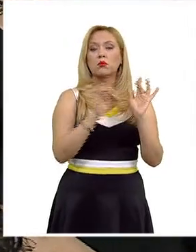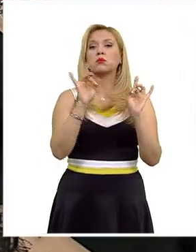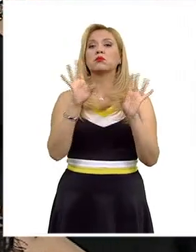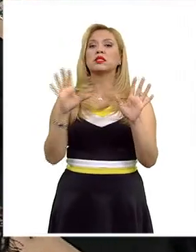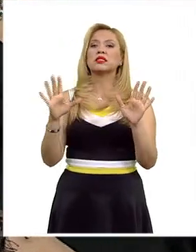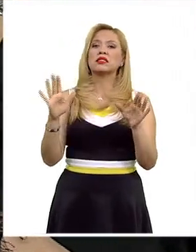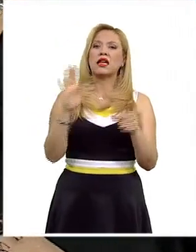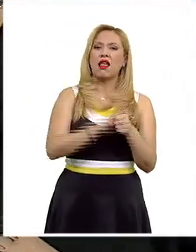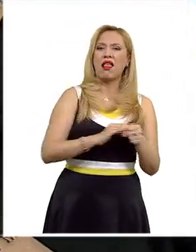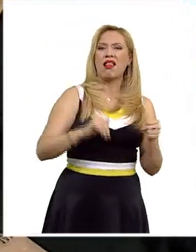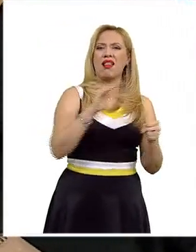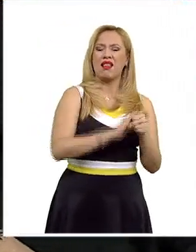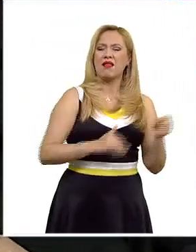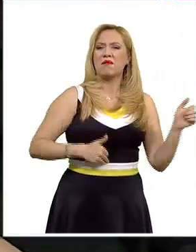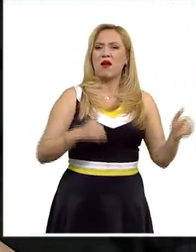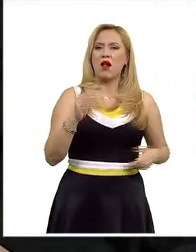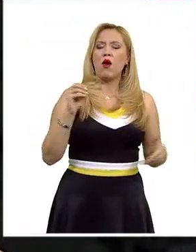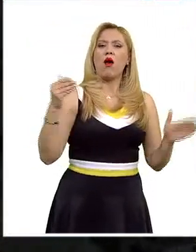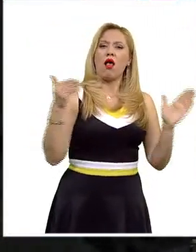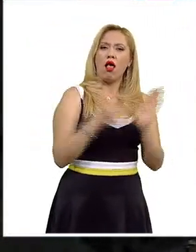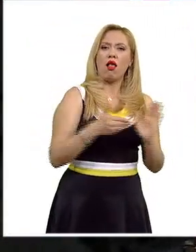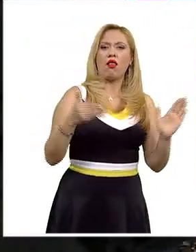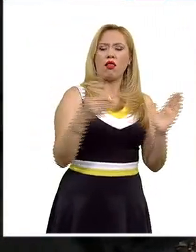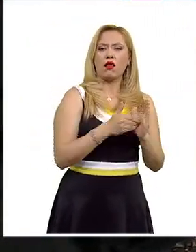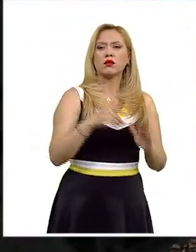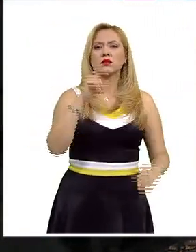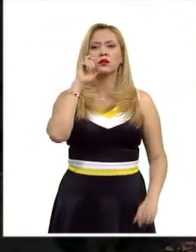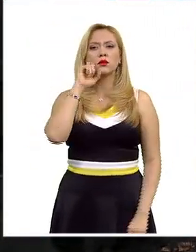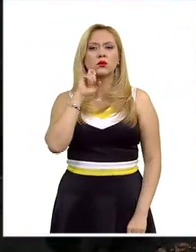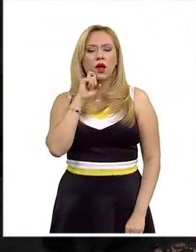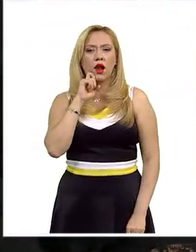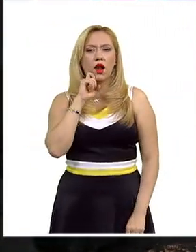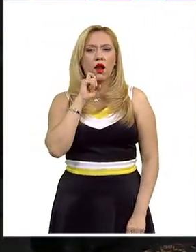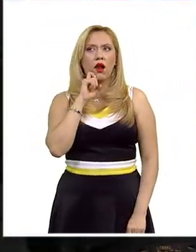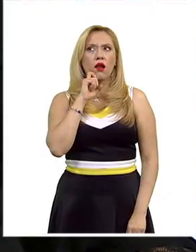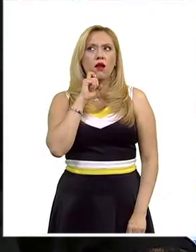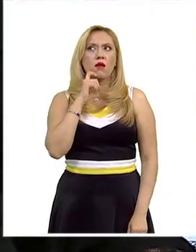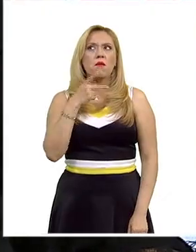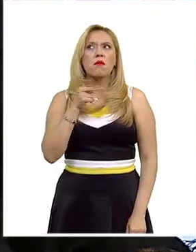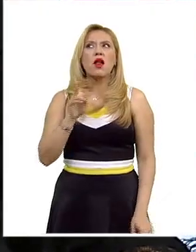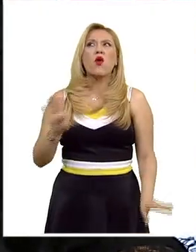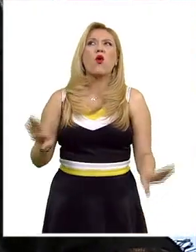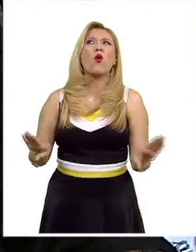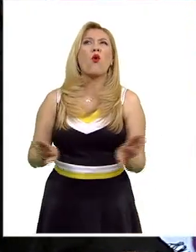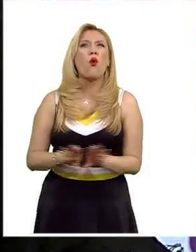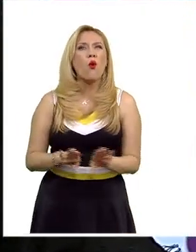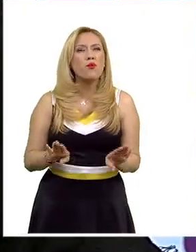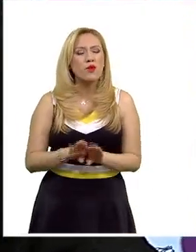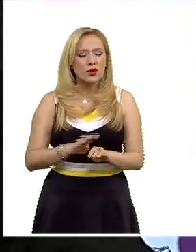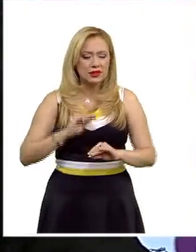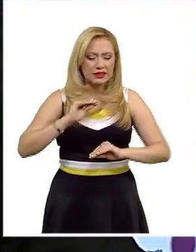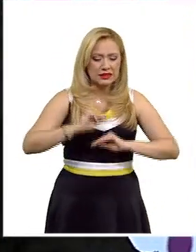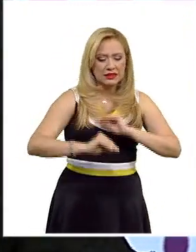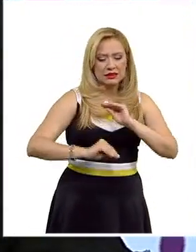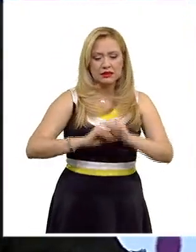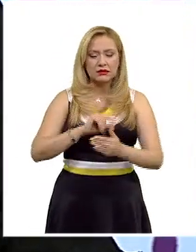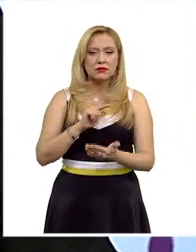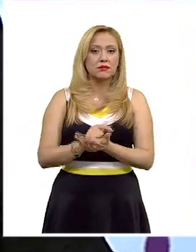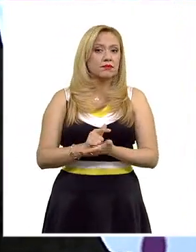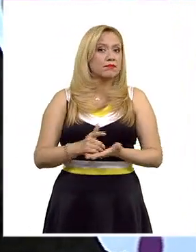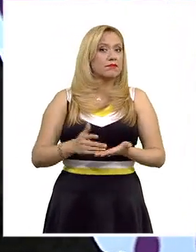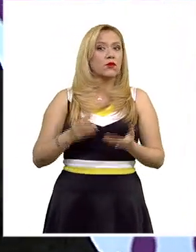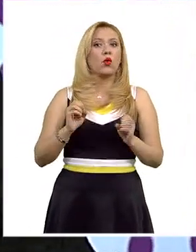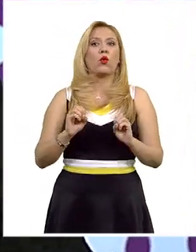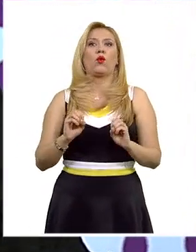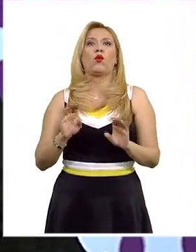sexual, pero lo que está haciendo falta en esa parte de la reforma es cómo la van a instrumentar, cómo la van a implementar, pero